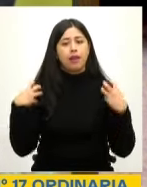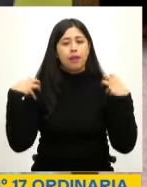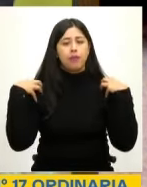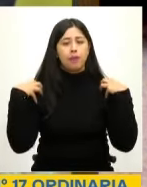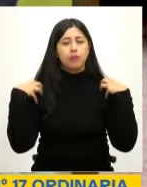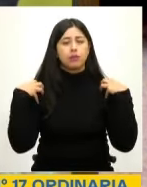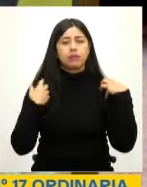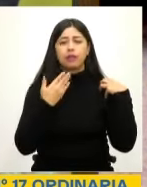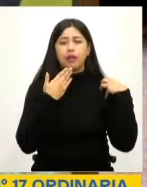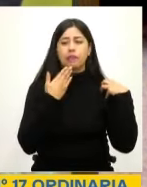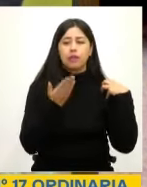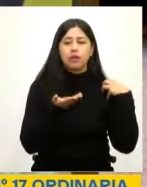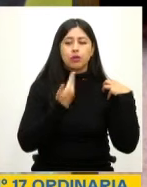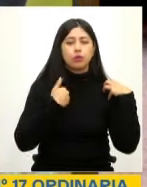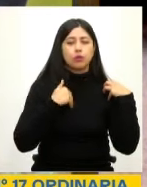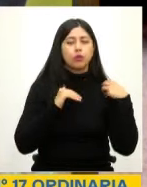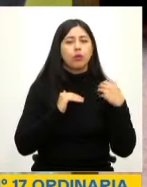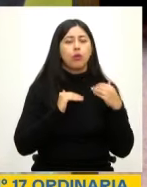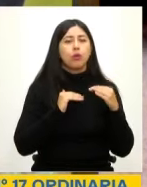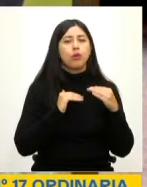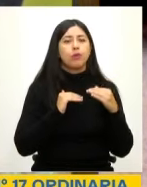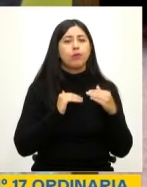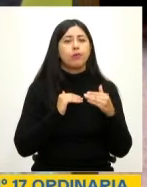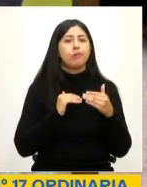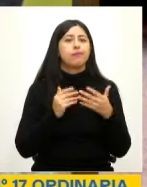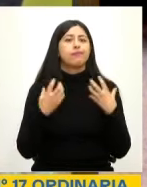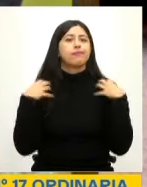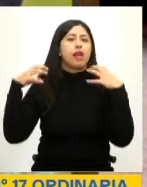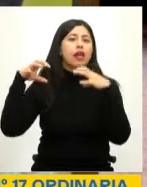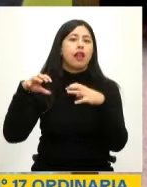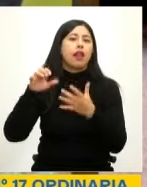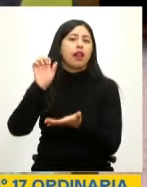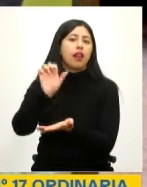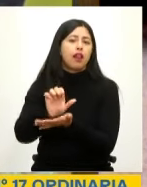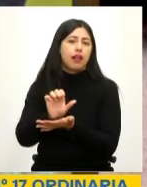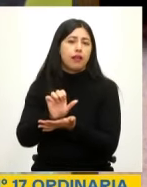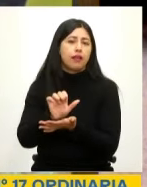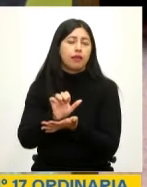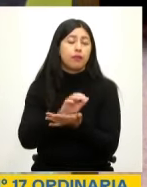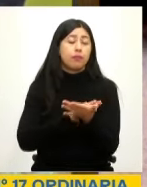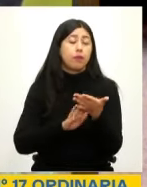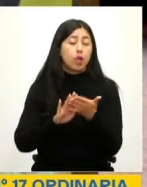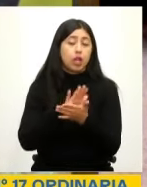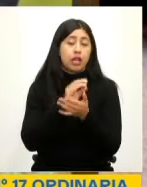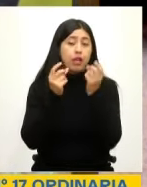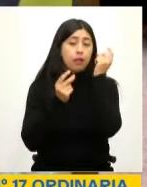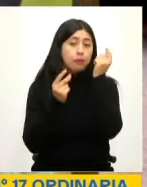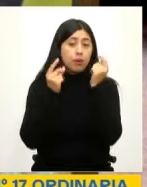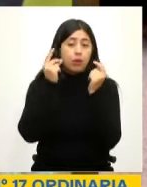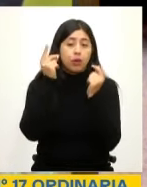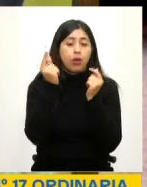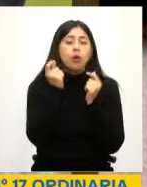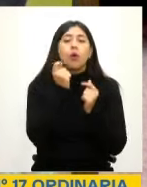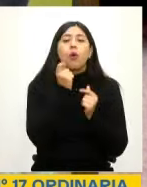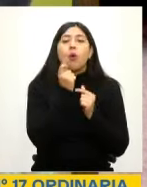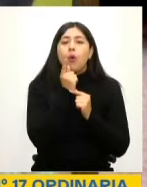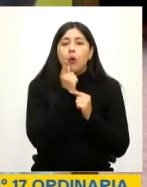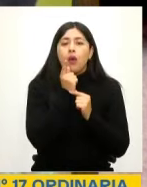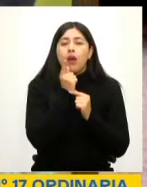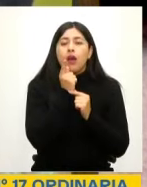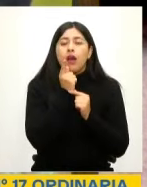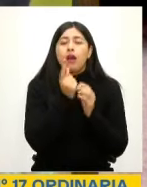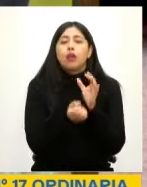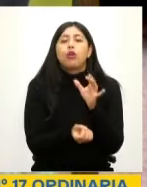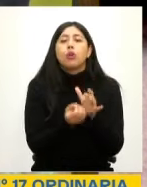la deberíamos extender al Estado porque cuando hay iniciativas como por ejemplo las iniciativas de instalación de los